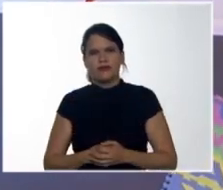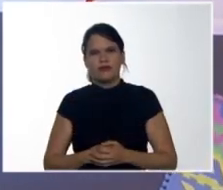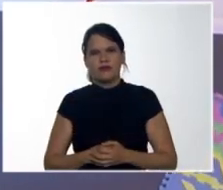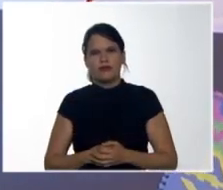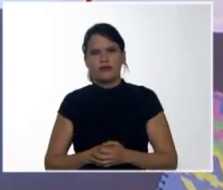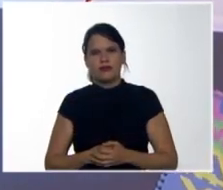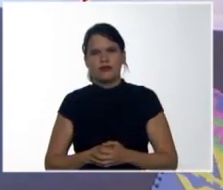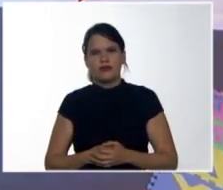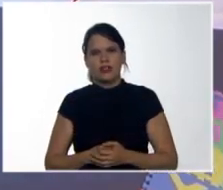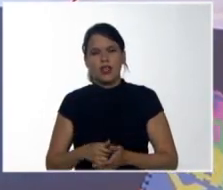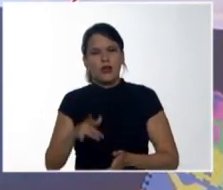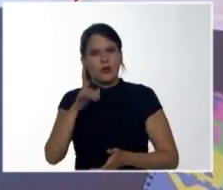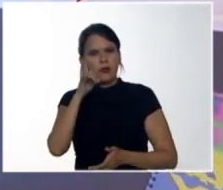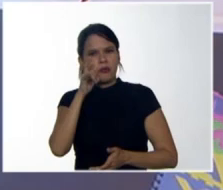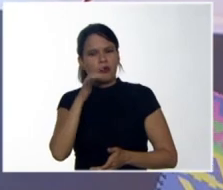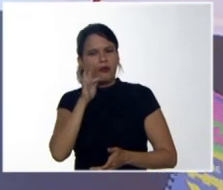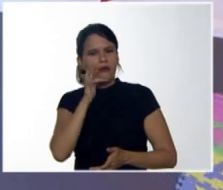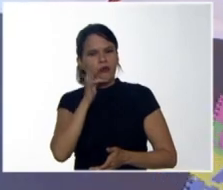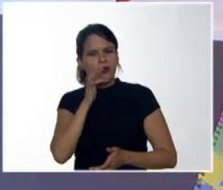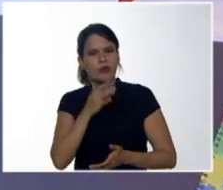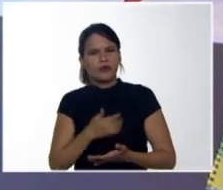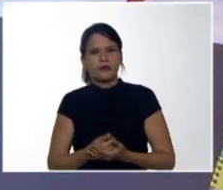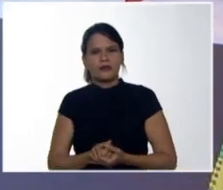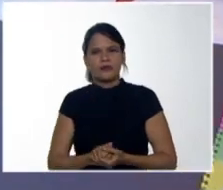@familiaescuela1 y en Instagram y Facebook